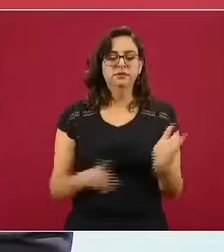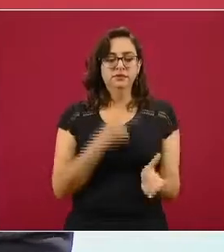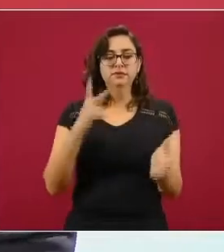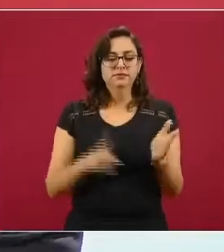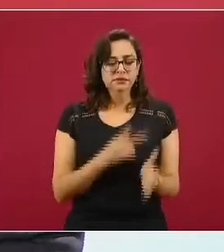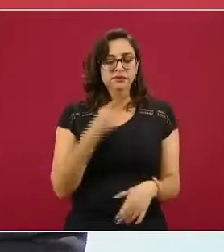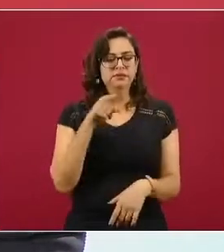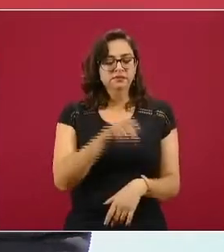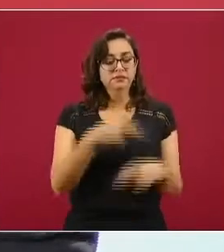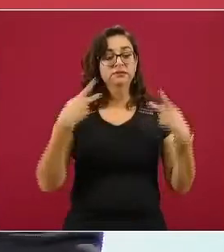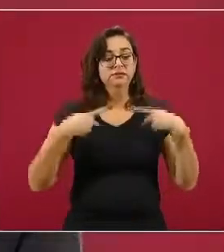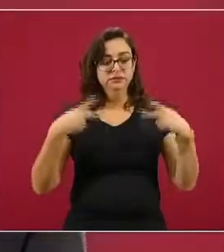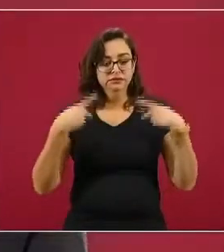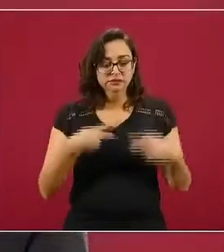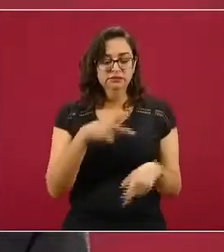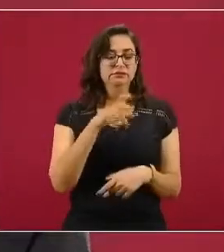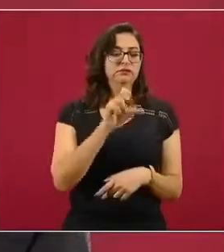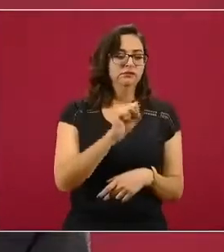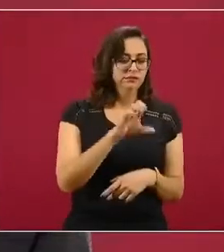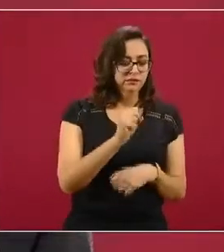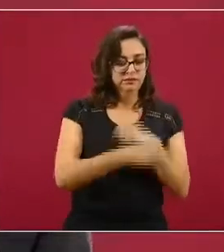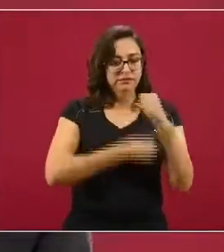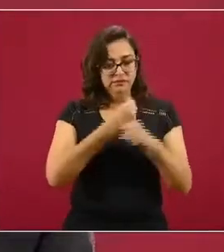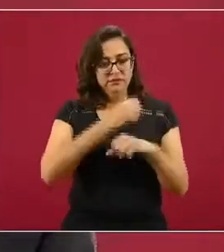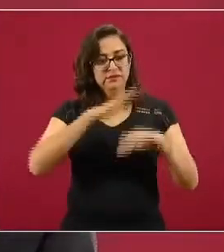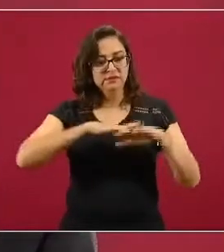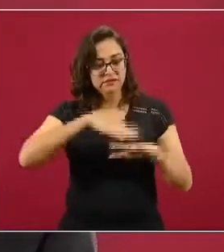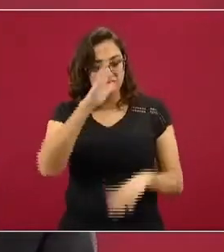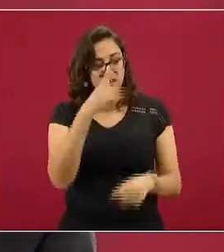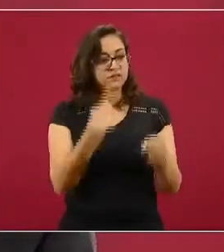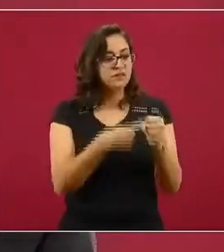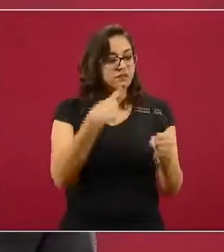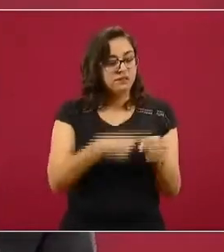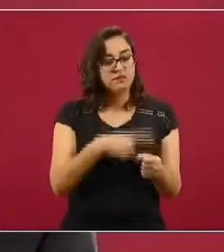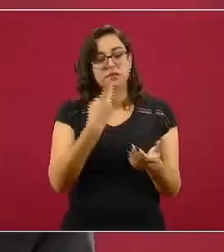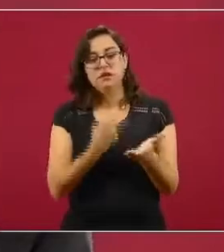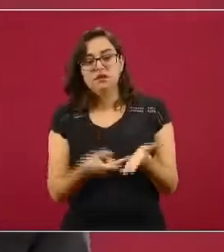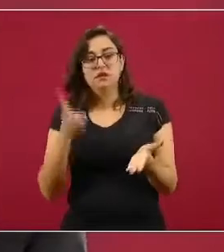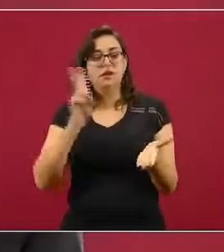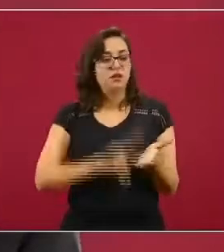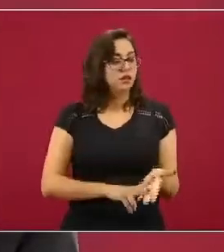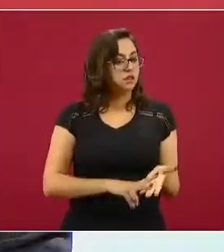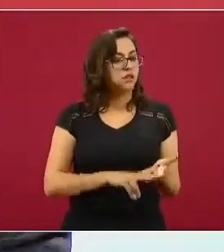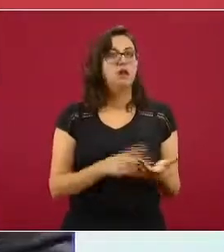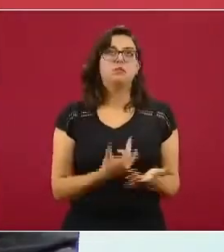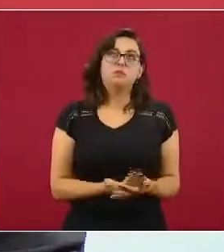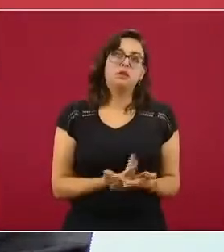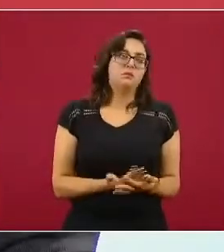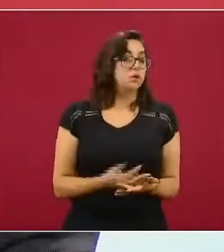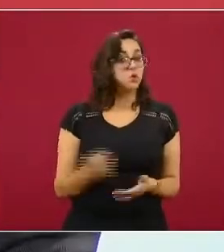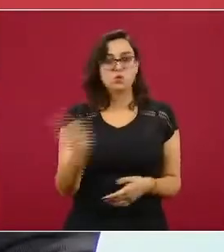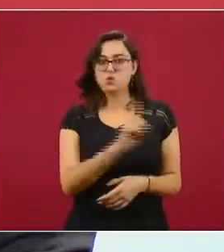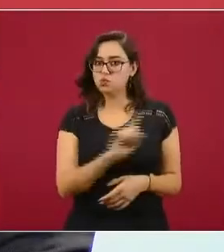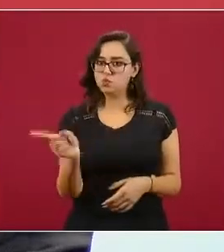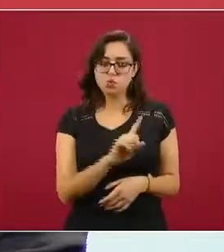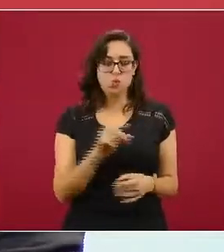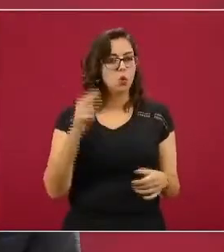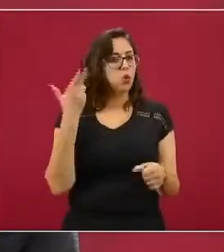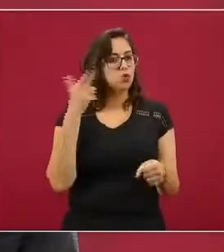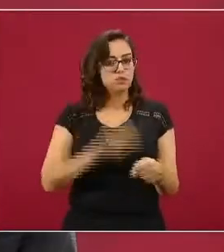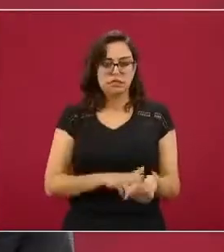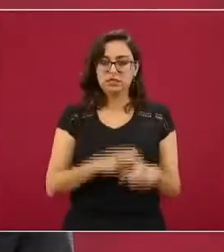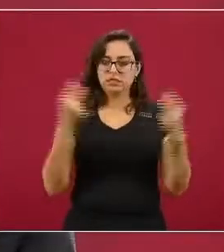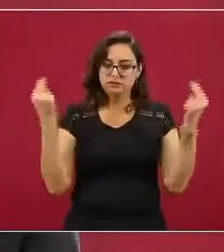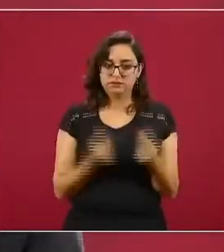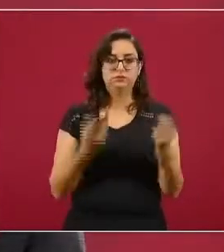una persona que tiene 60 o más años de edad, tiene enfermedades crónicas, no se espere, vaya que le evalúen en el